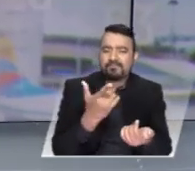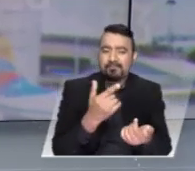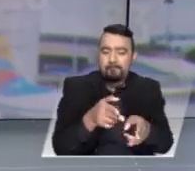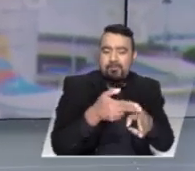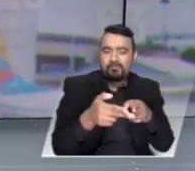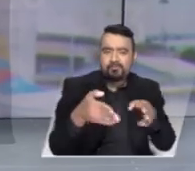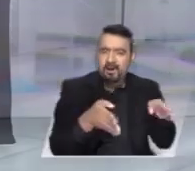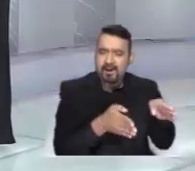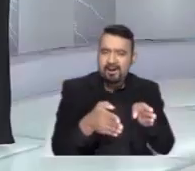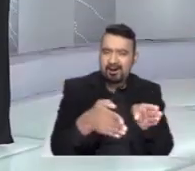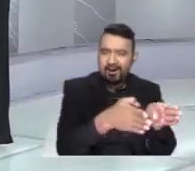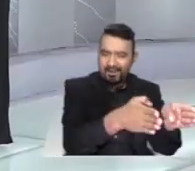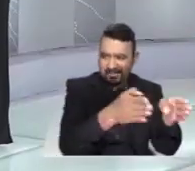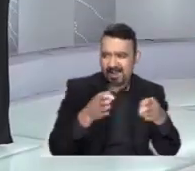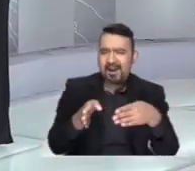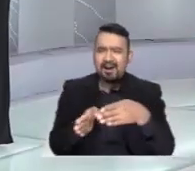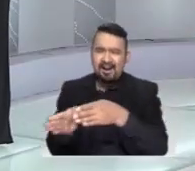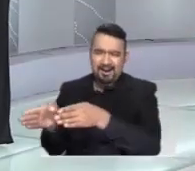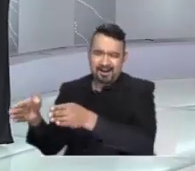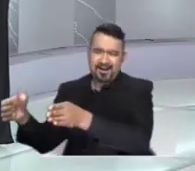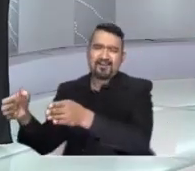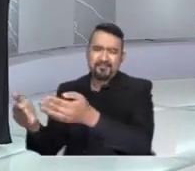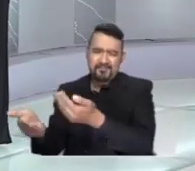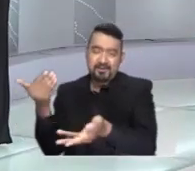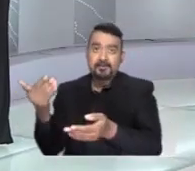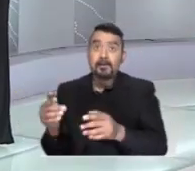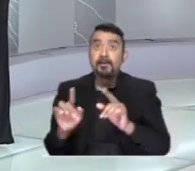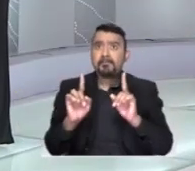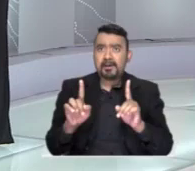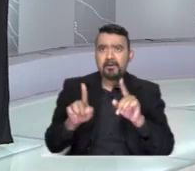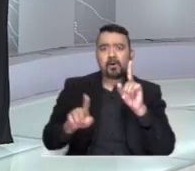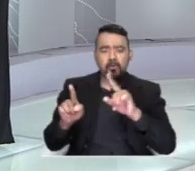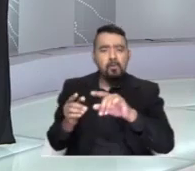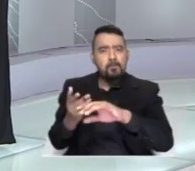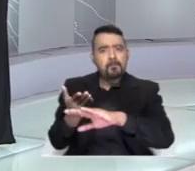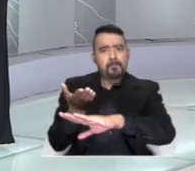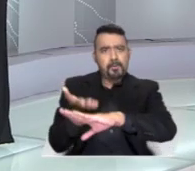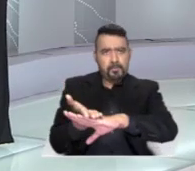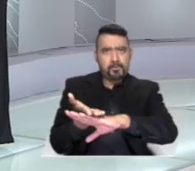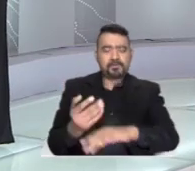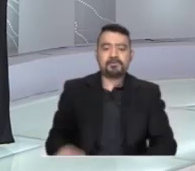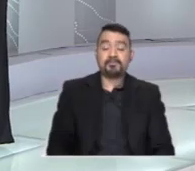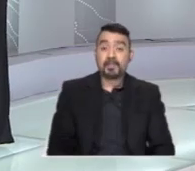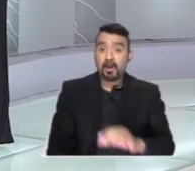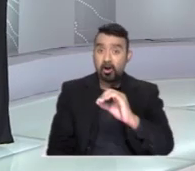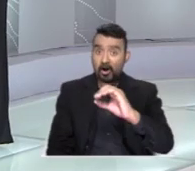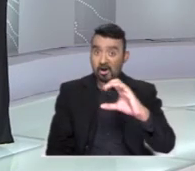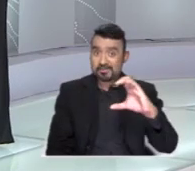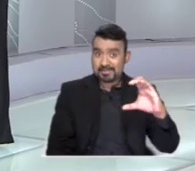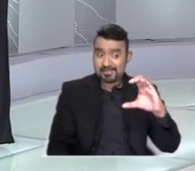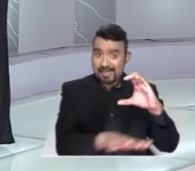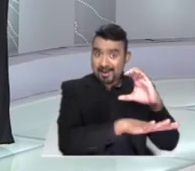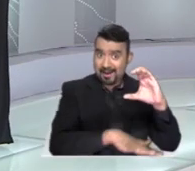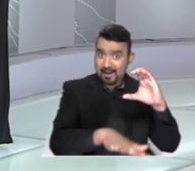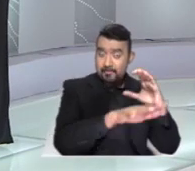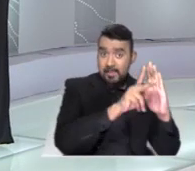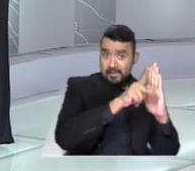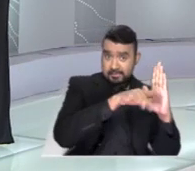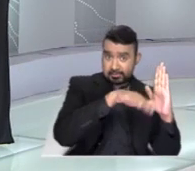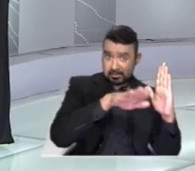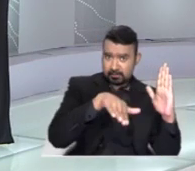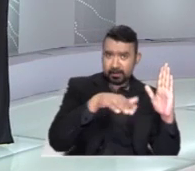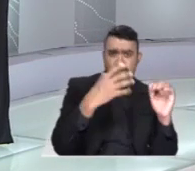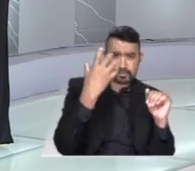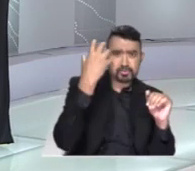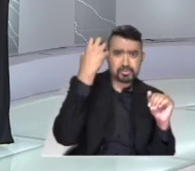Pero Antioquia también tiene otras iniciativas. Recordemos que en el occidente, Santa Fe de Antioquia tuvo su propio aeropuerto.